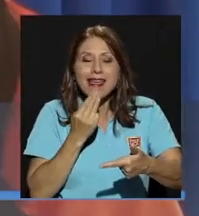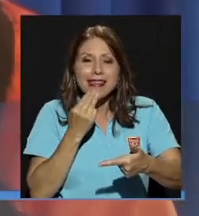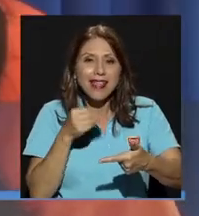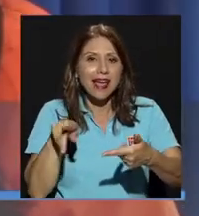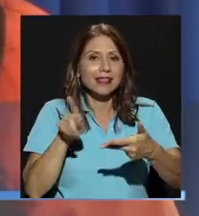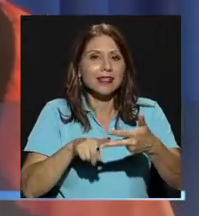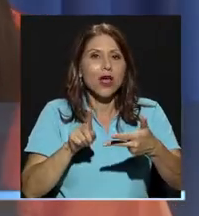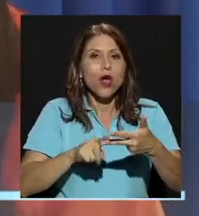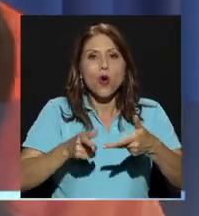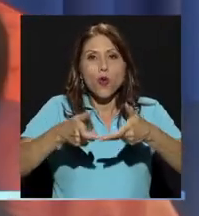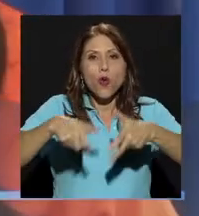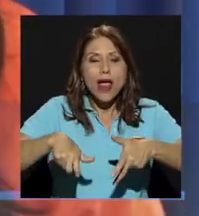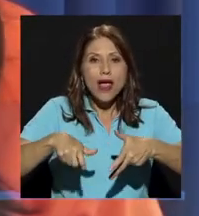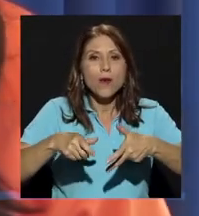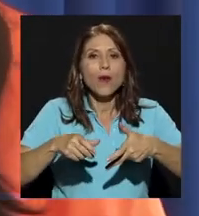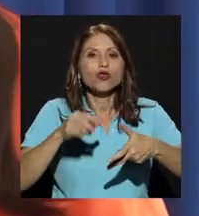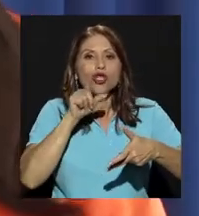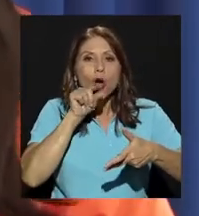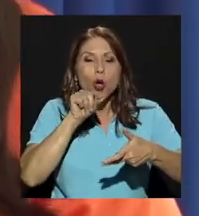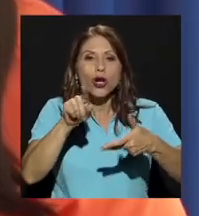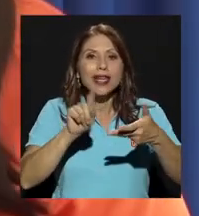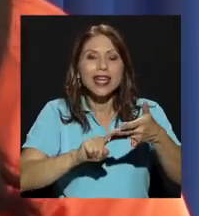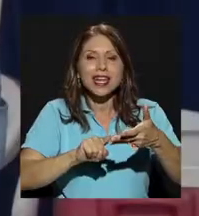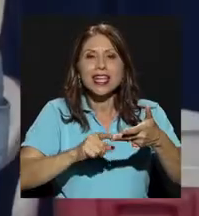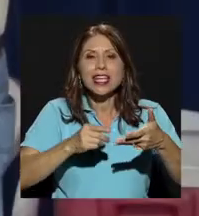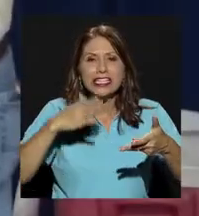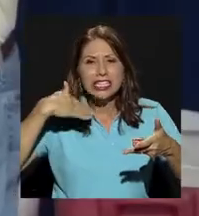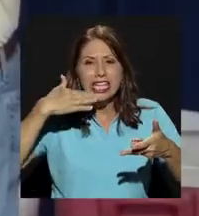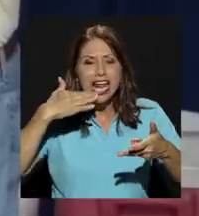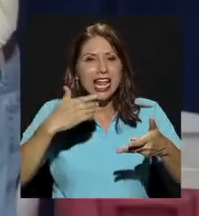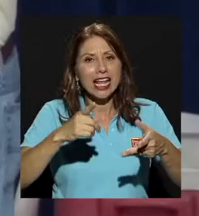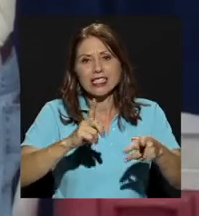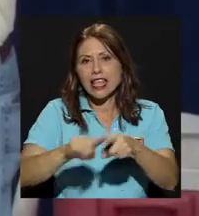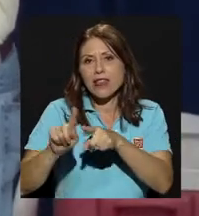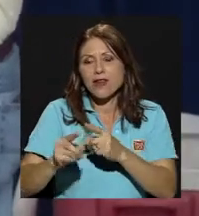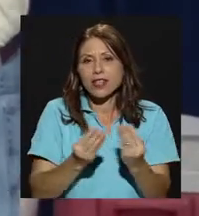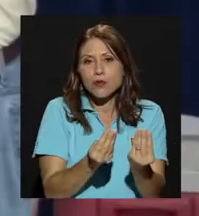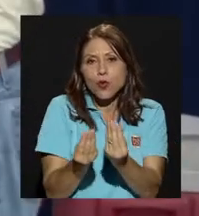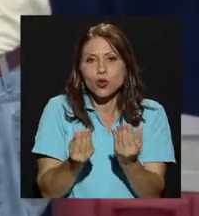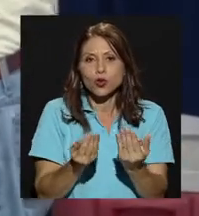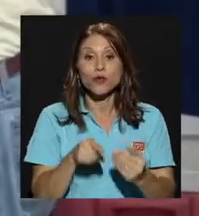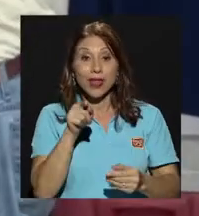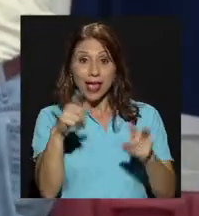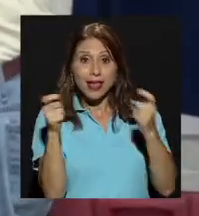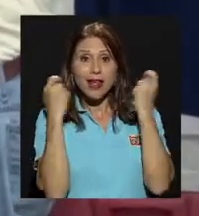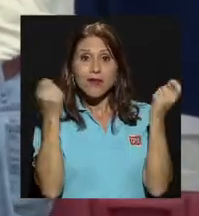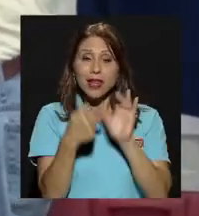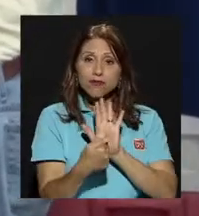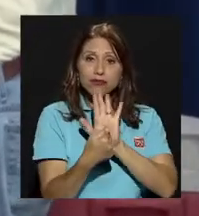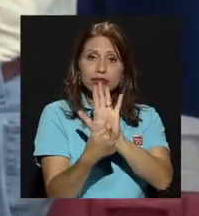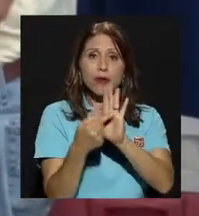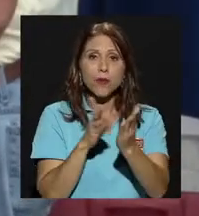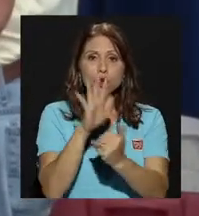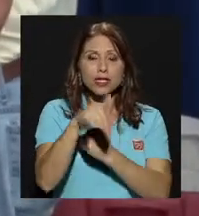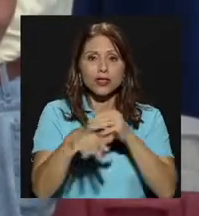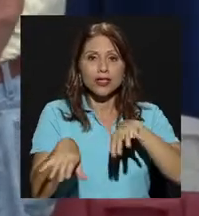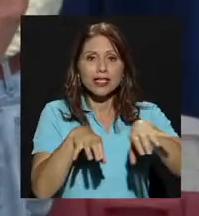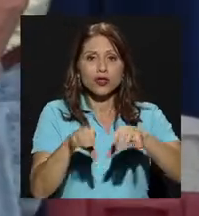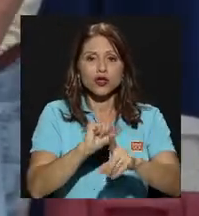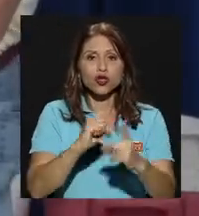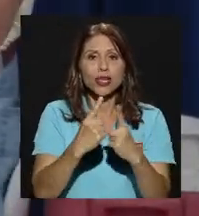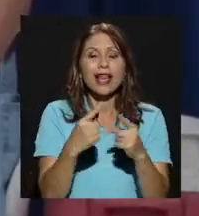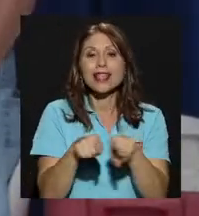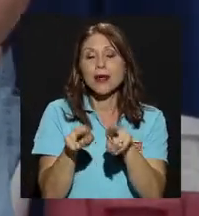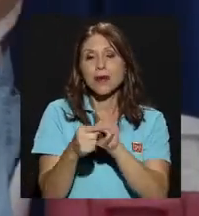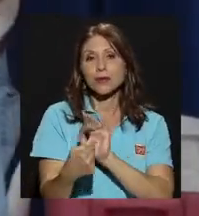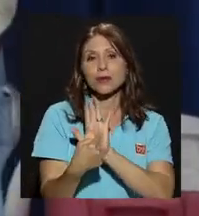cajetas, huevos, de codorniz, chileras y demás productos. En la feria hubo presentaciones de proyectos de acción social